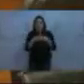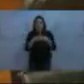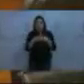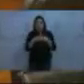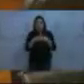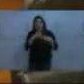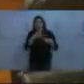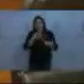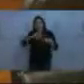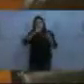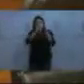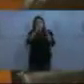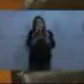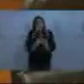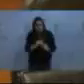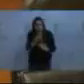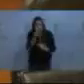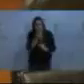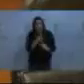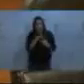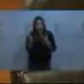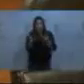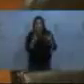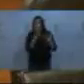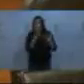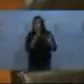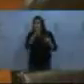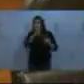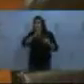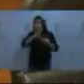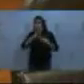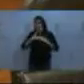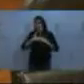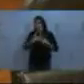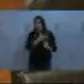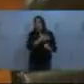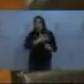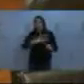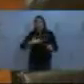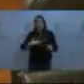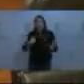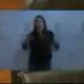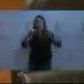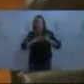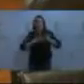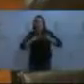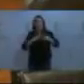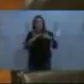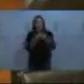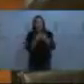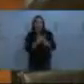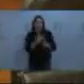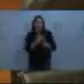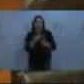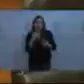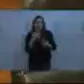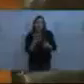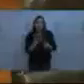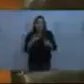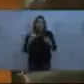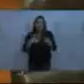momentos estamos diseñando y que en el plazo mínimo de un mes queremos que esté acordada con los sindicatos y cerrada. Muchas